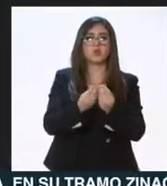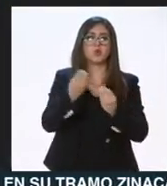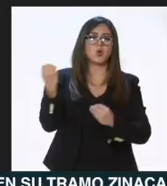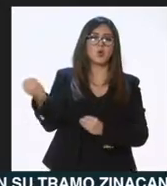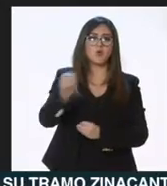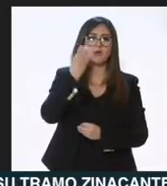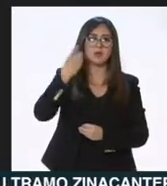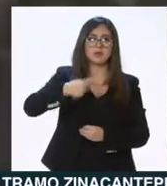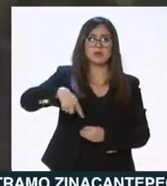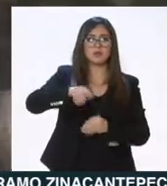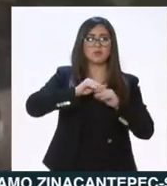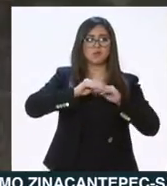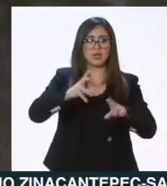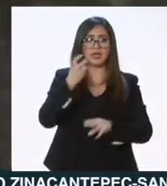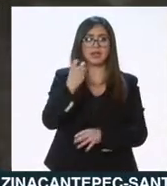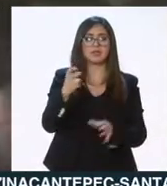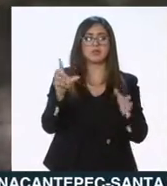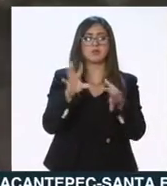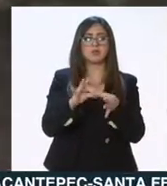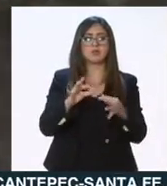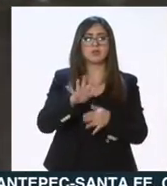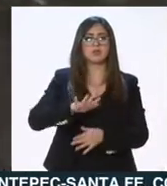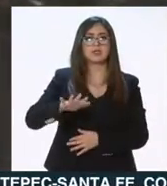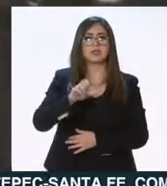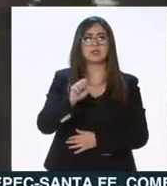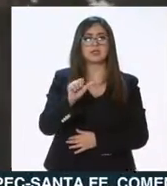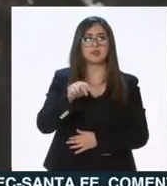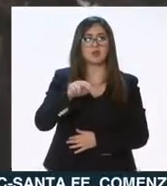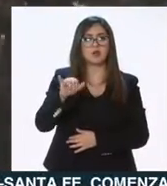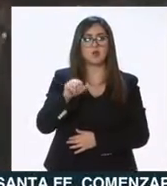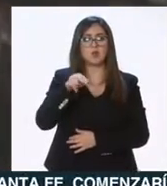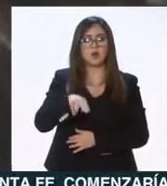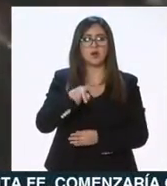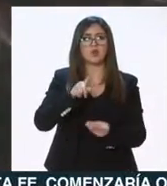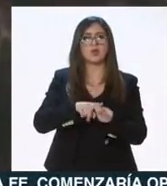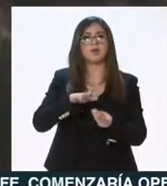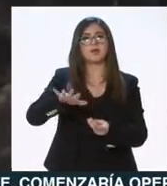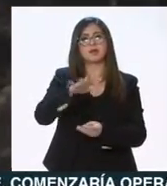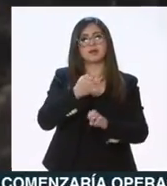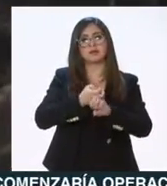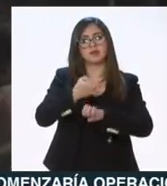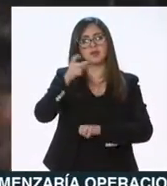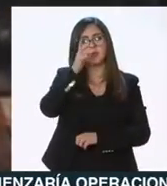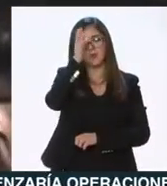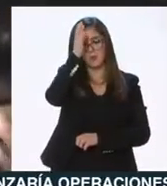prensa. Este es mi reporte desde el municipio de San Juan de Sabinas, en el estado de Coahuila.